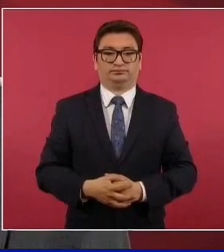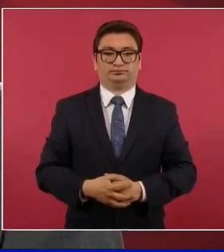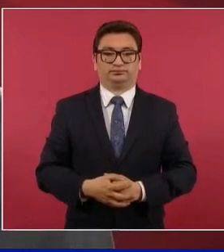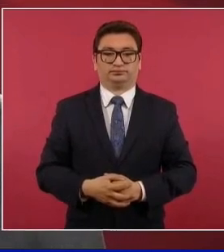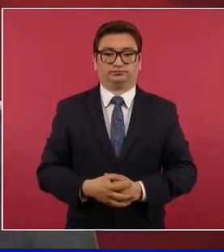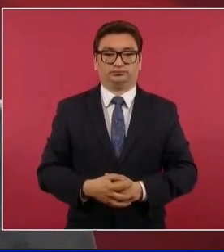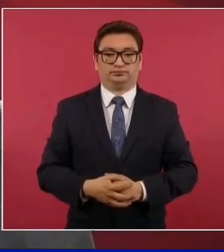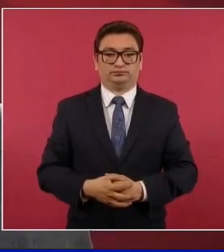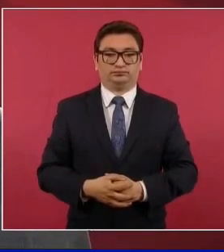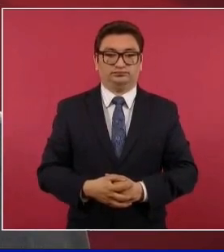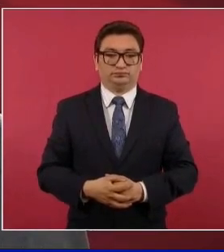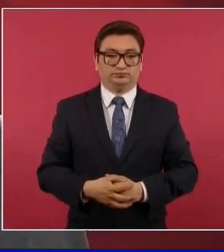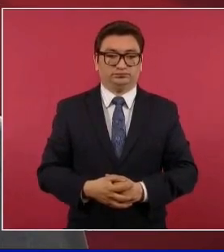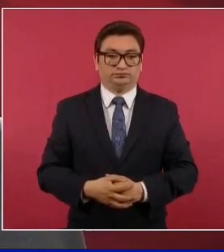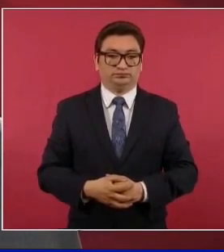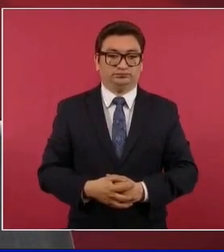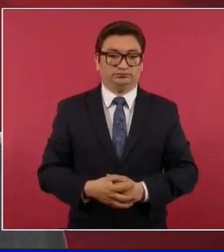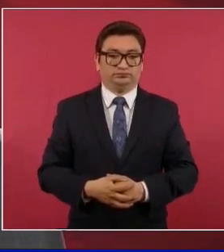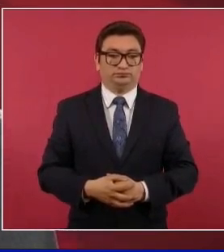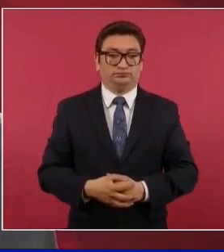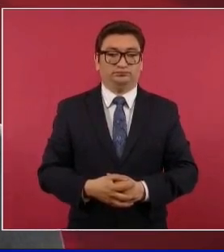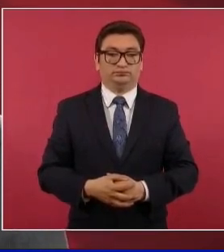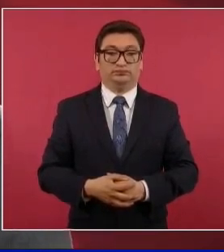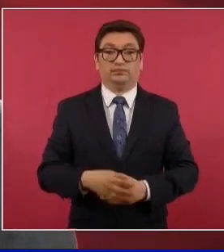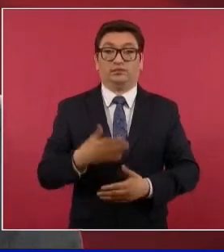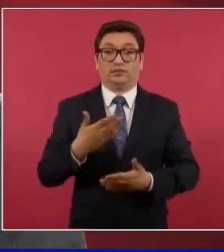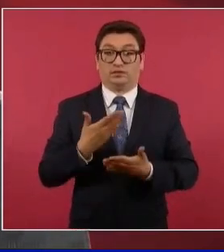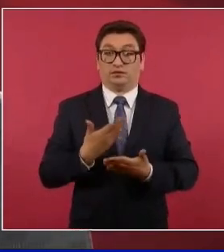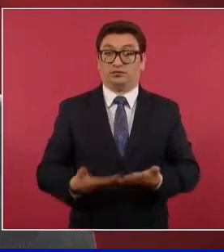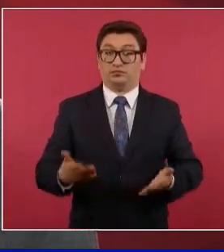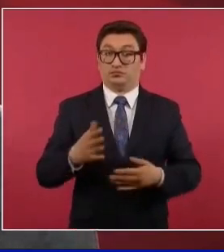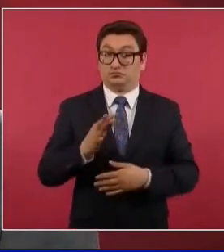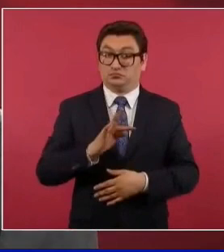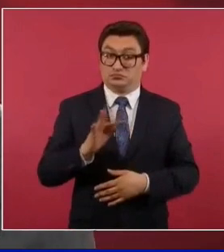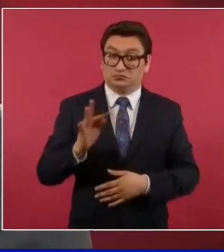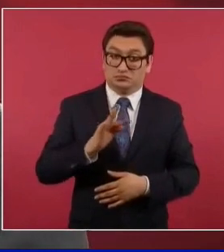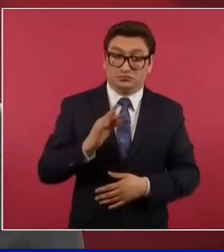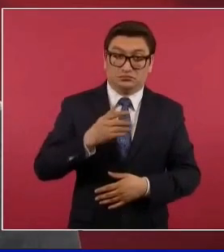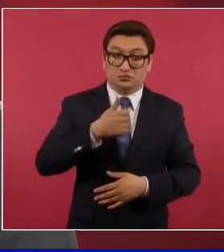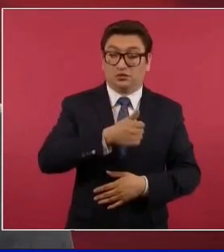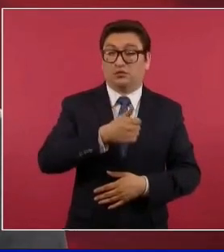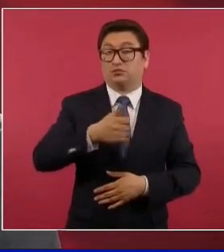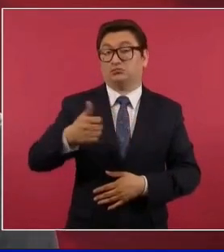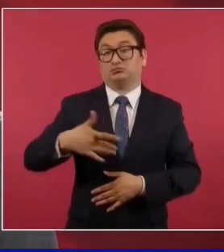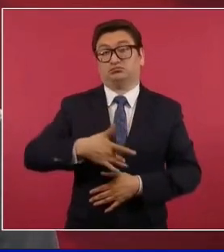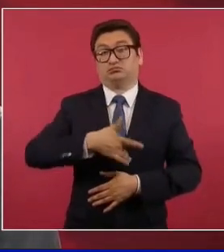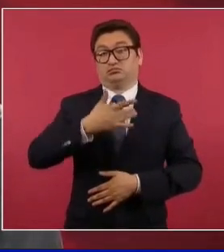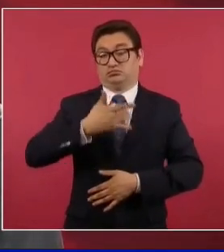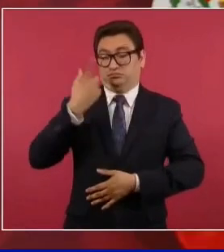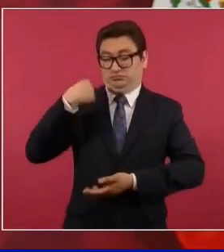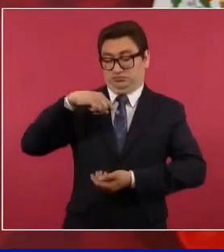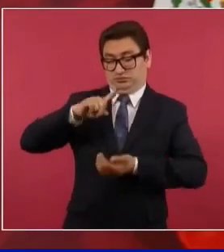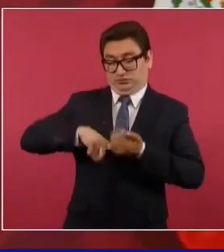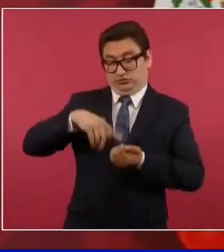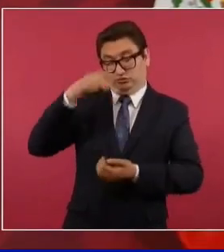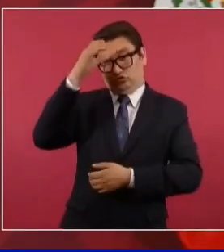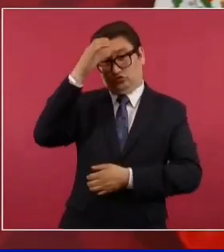Ahora, si nos vamos más hacia la intimidad, pues es nuestra conciencia,